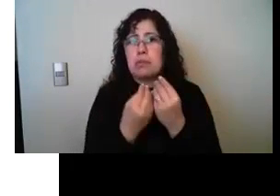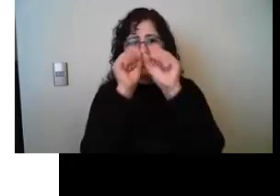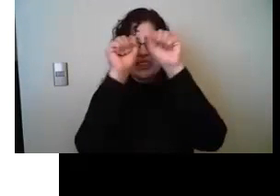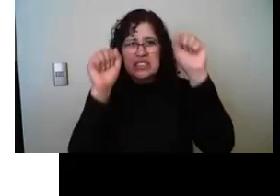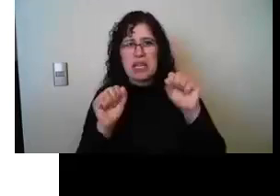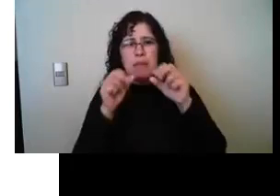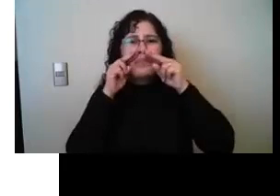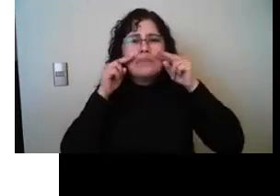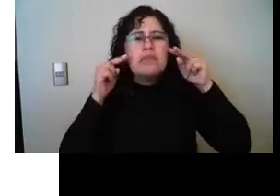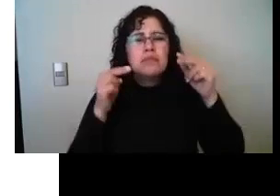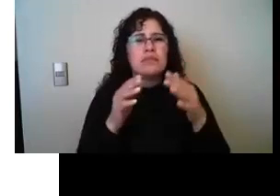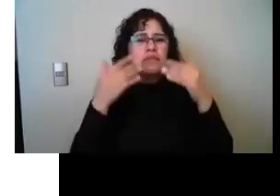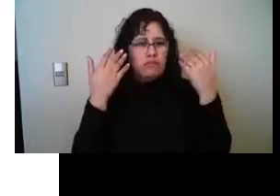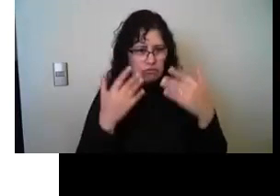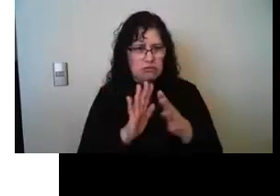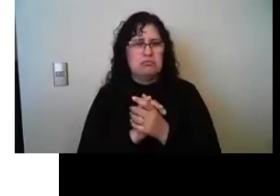olfatorio.